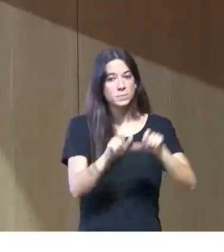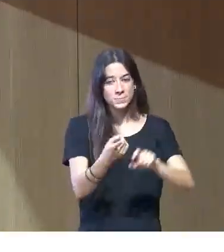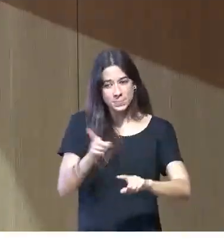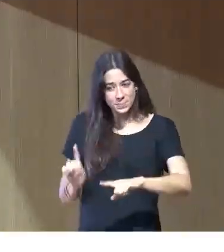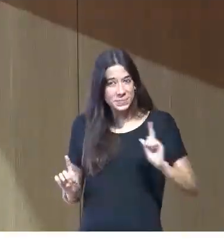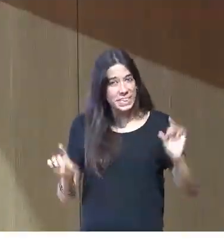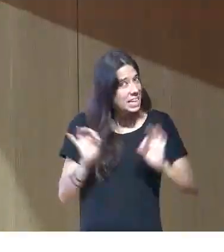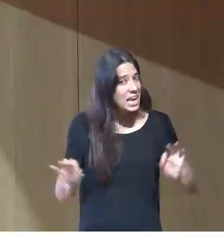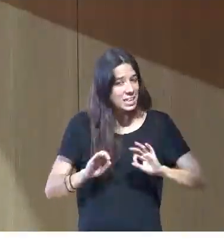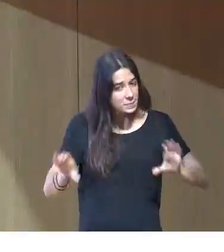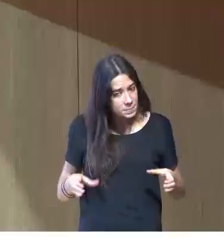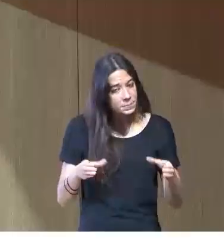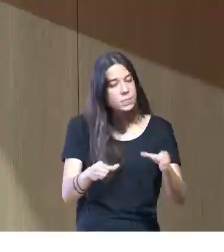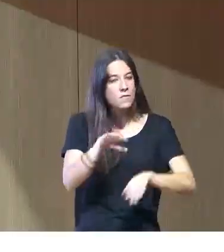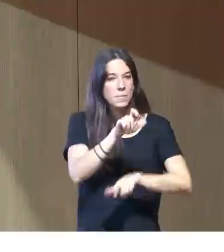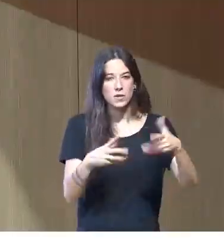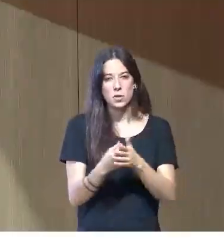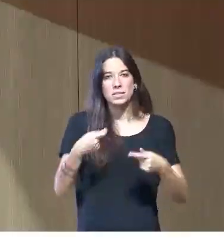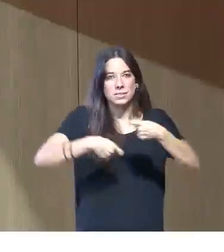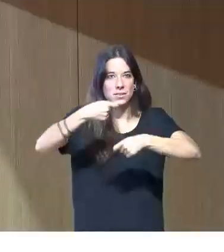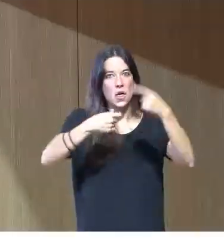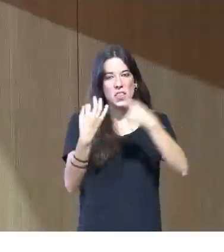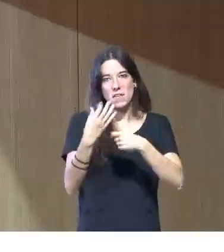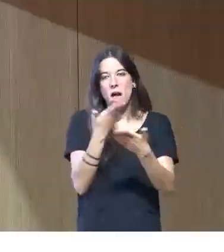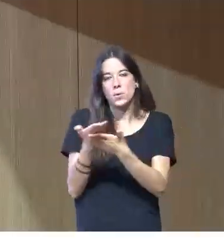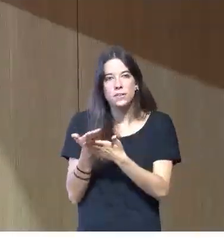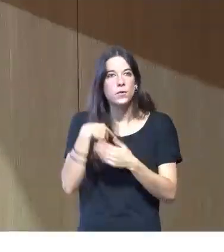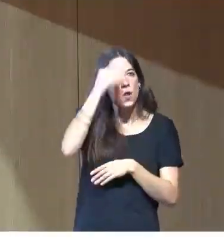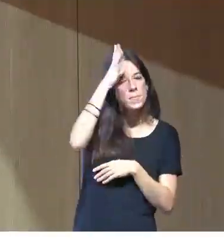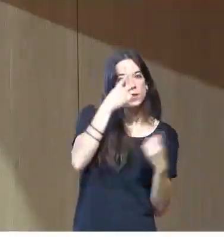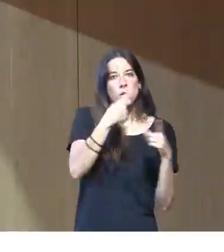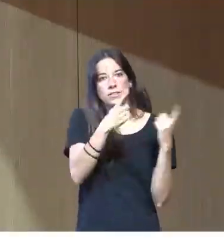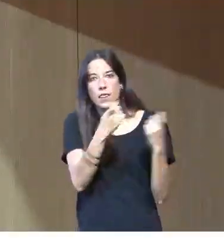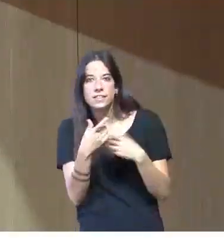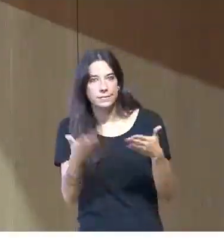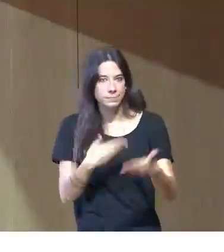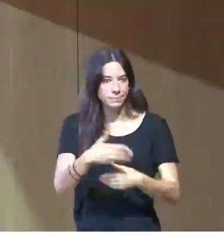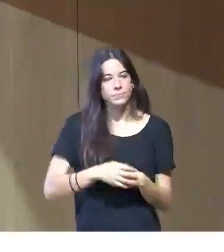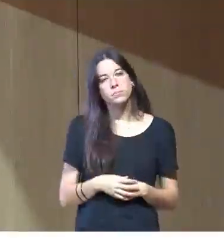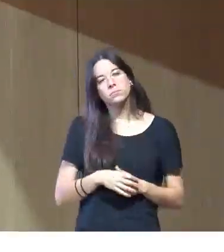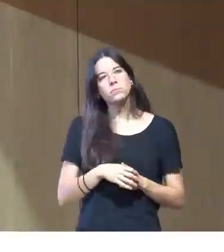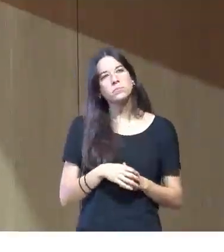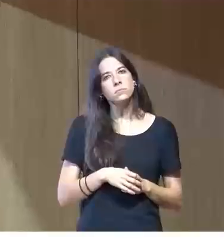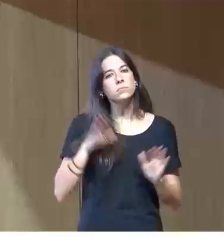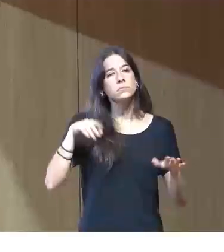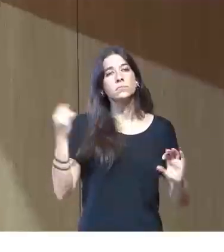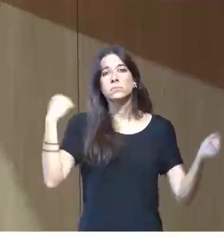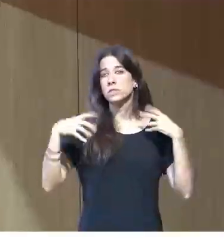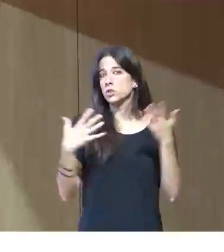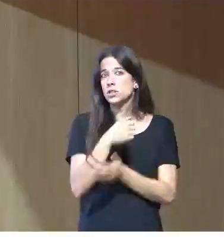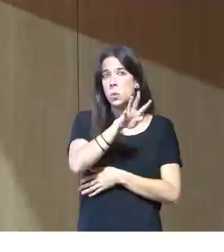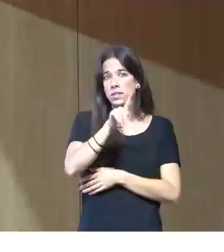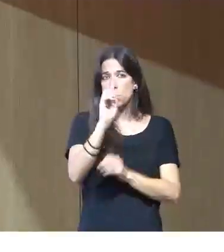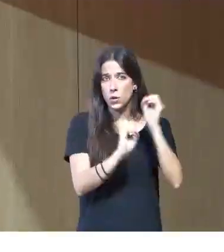aportando lo que lo que necesitan y lo que y su conocimiento decir que de todas estas actuaciones el 41%